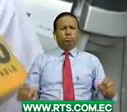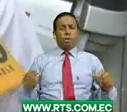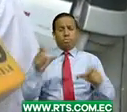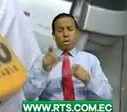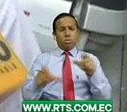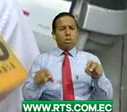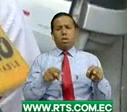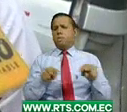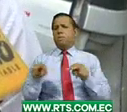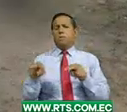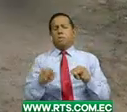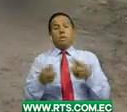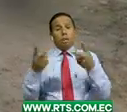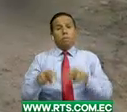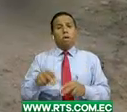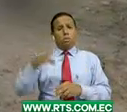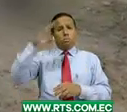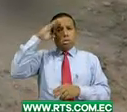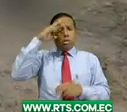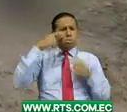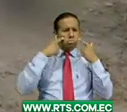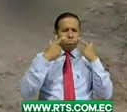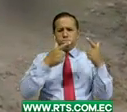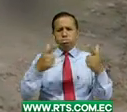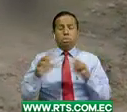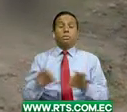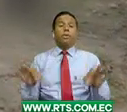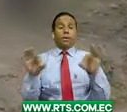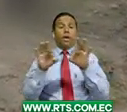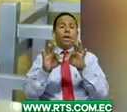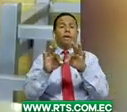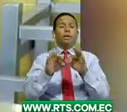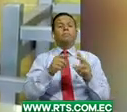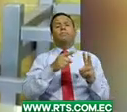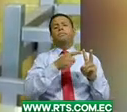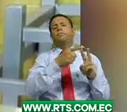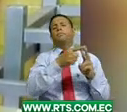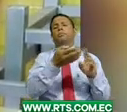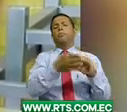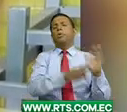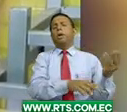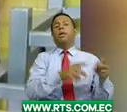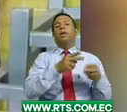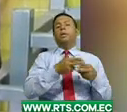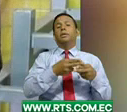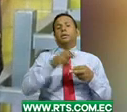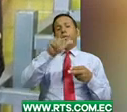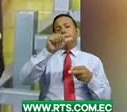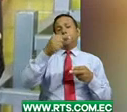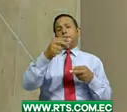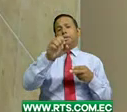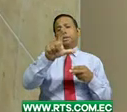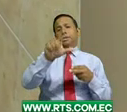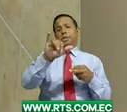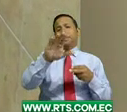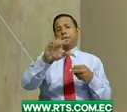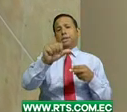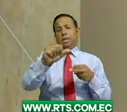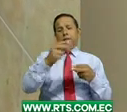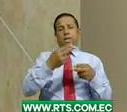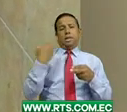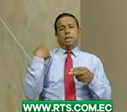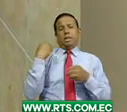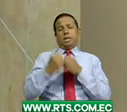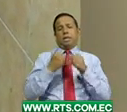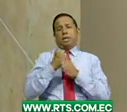mayor vigilancia. Las víctimas fueron identificadas como Angélica Barrero Ibáñez, de 50 años, y su hijo Javier